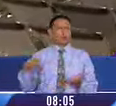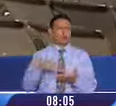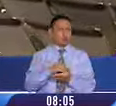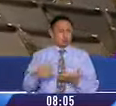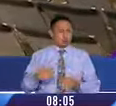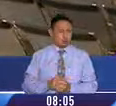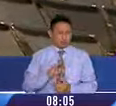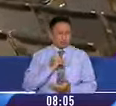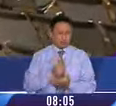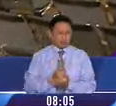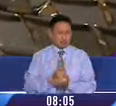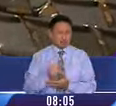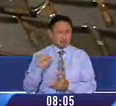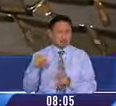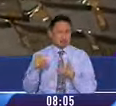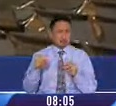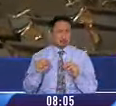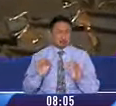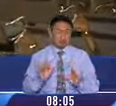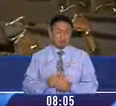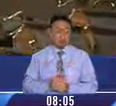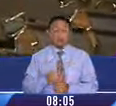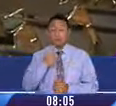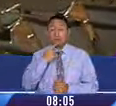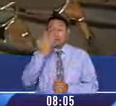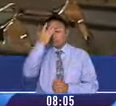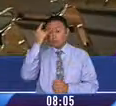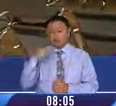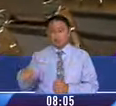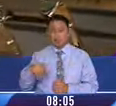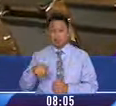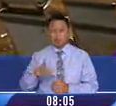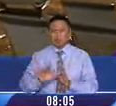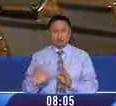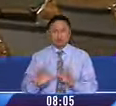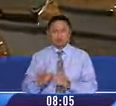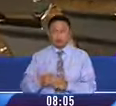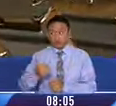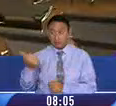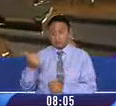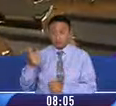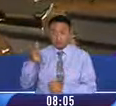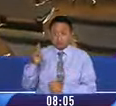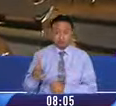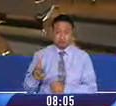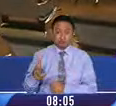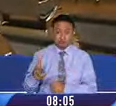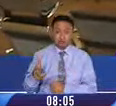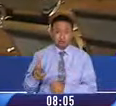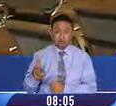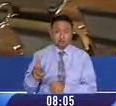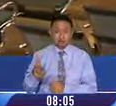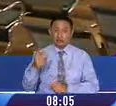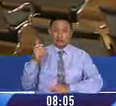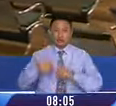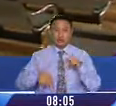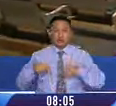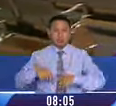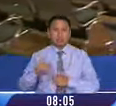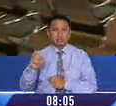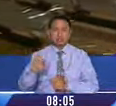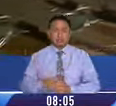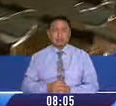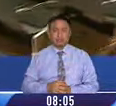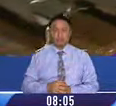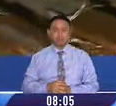que por el caso de ocurrir esto, no debería pasar precisamente lo que ocurrió, que el tren se haya parado, que se haya remolcado.